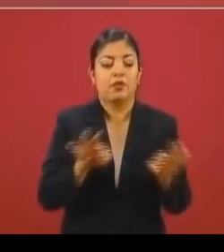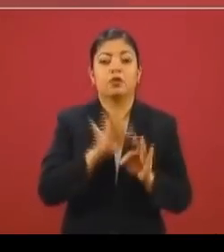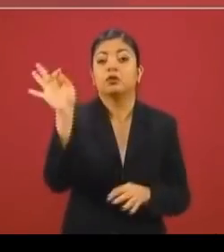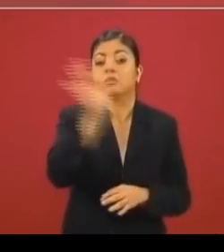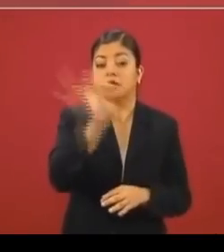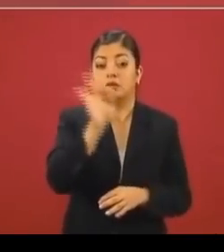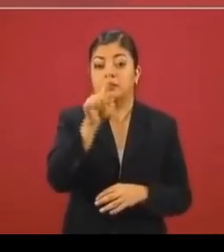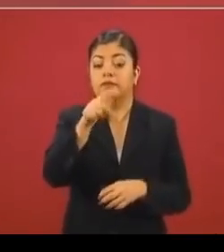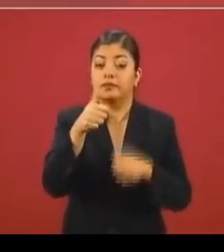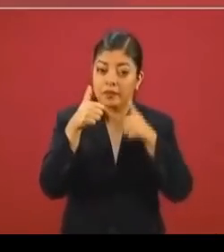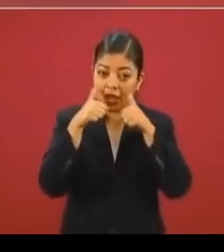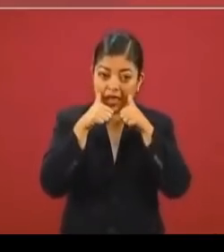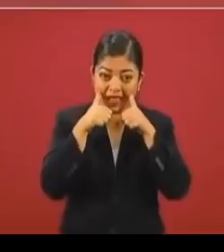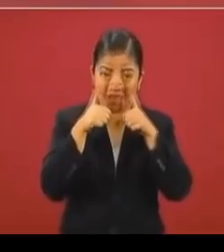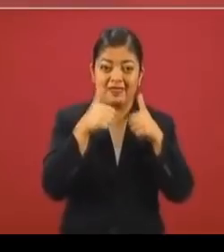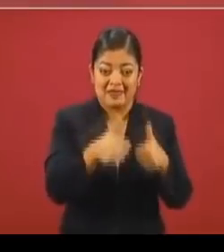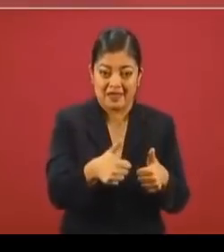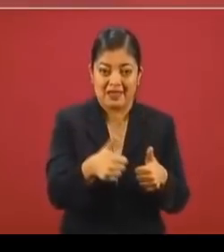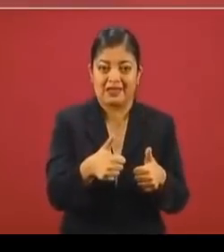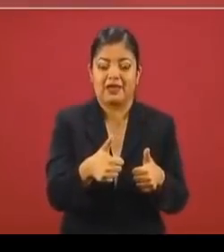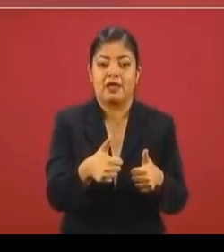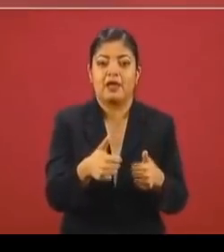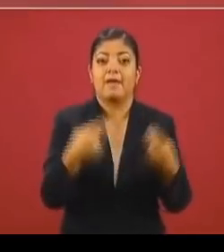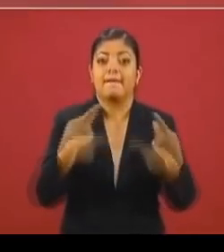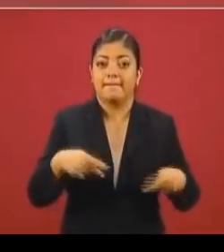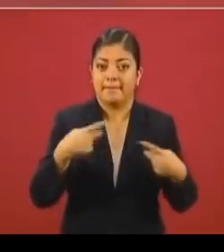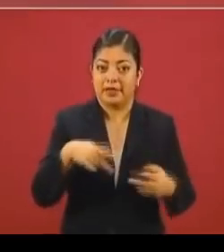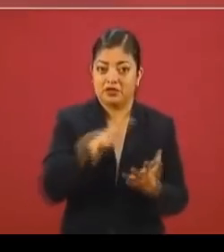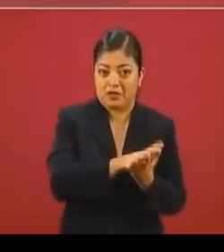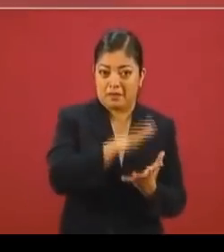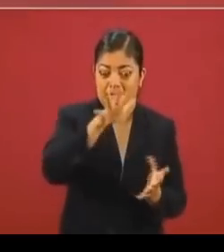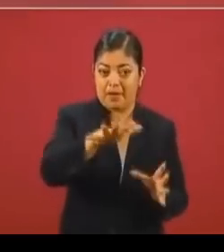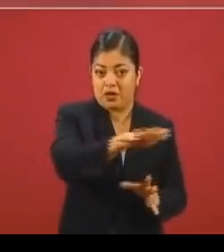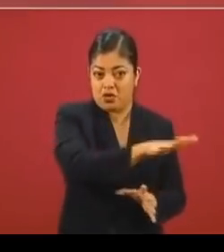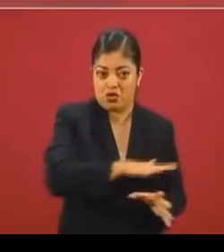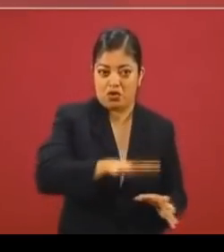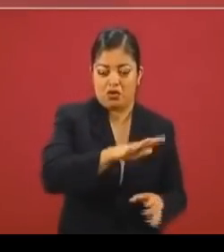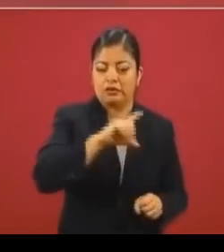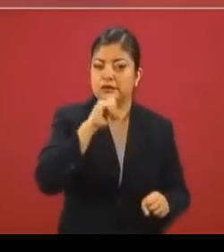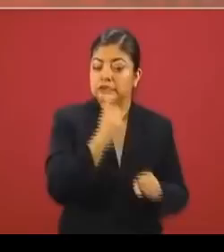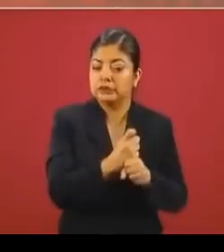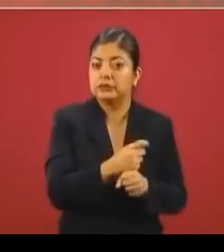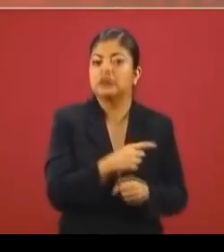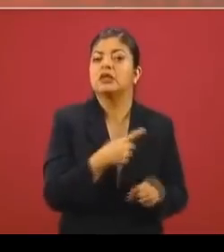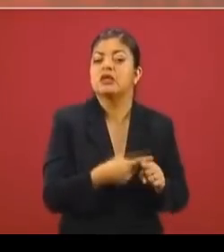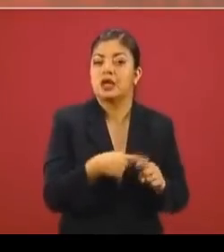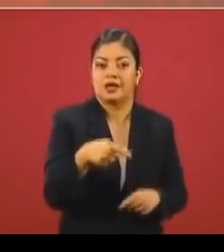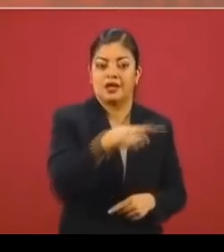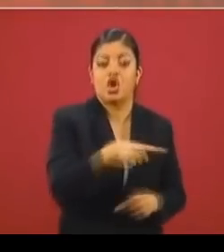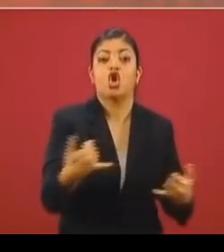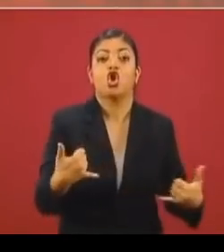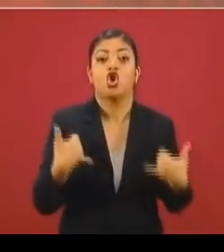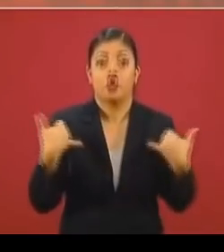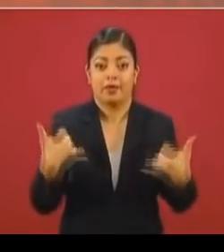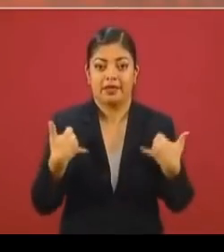atiende a la mayoría de la población, en particular a los jóvenes, y